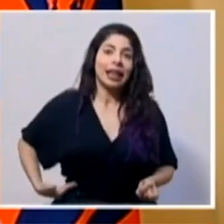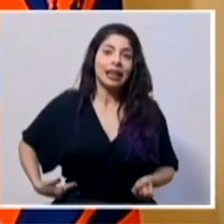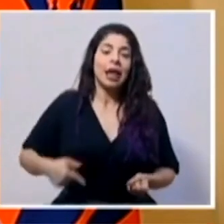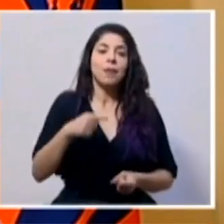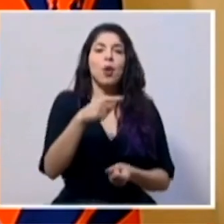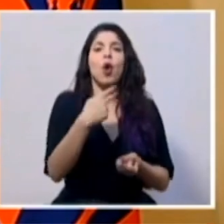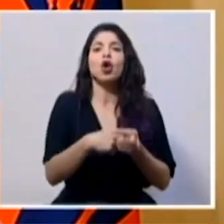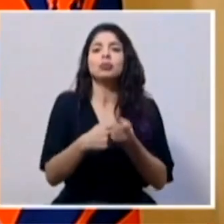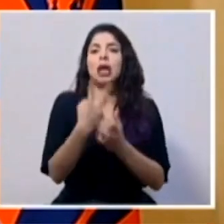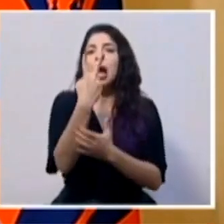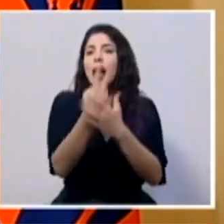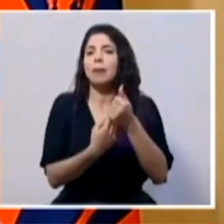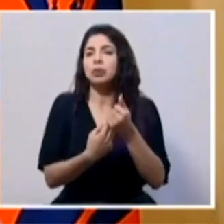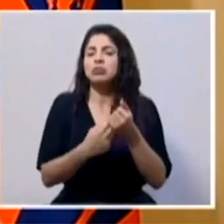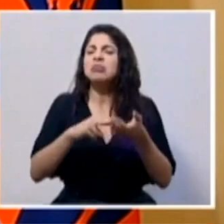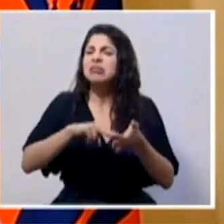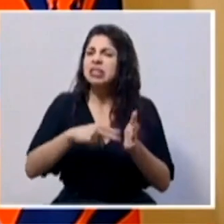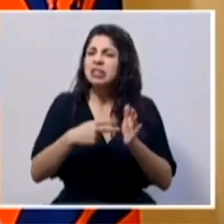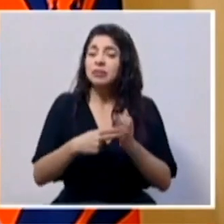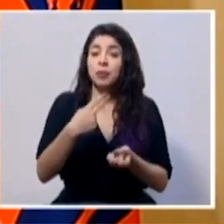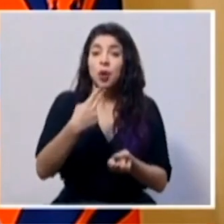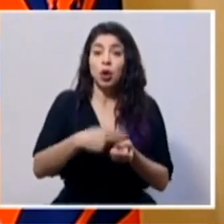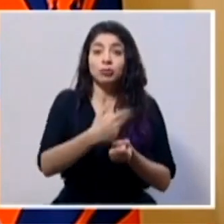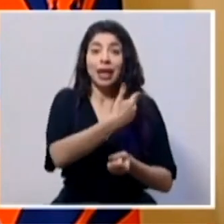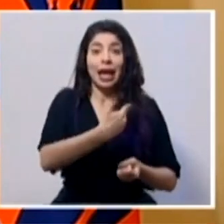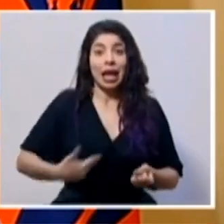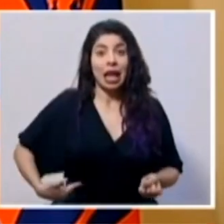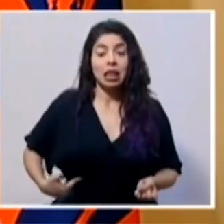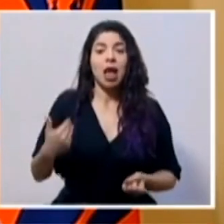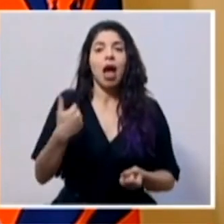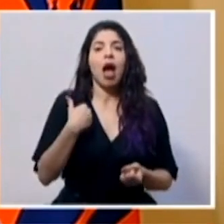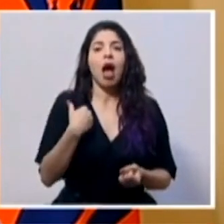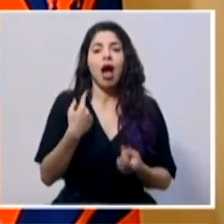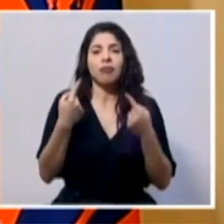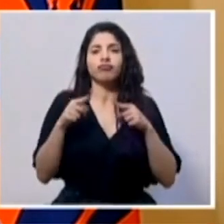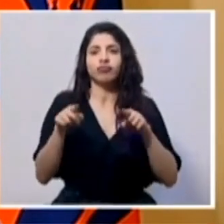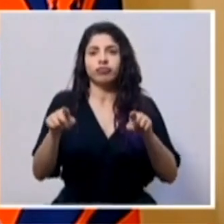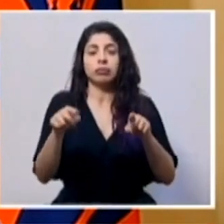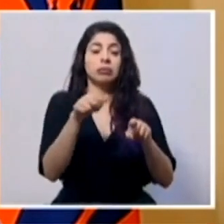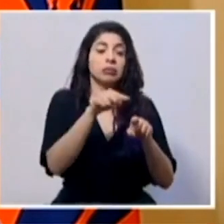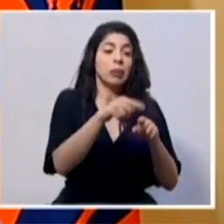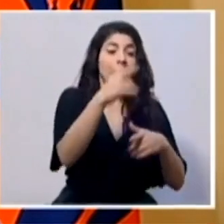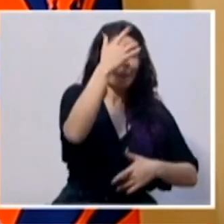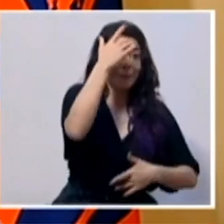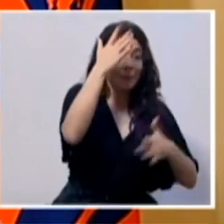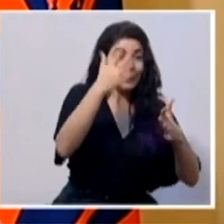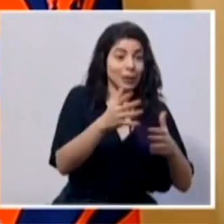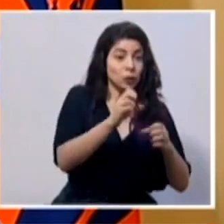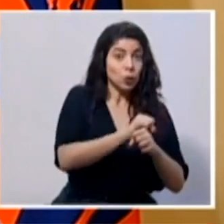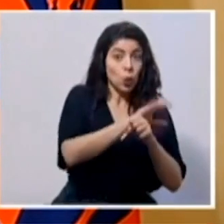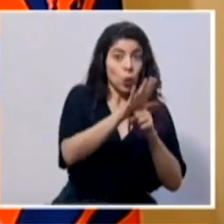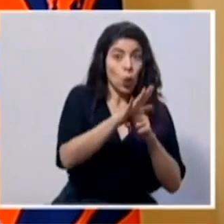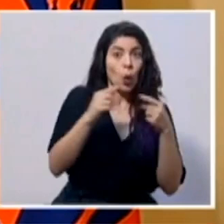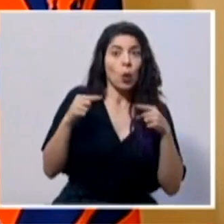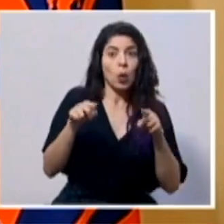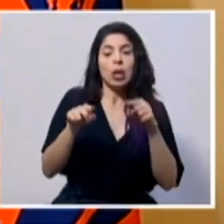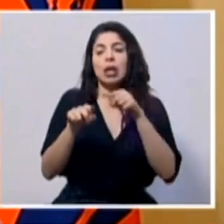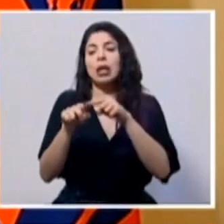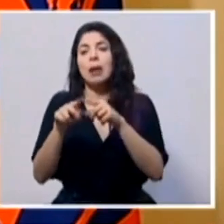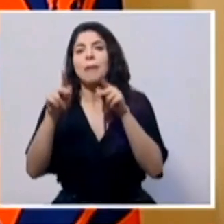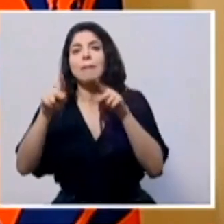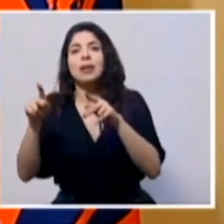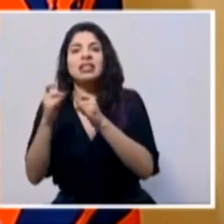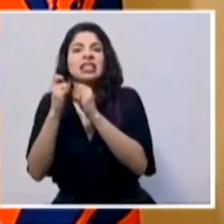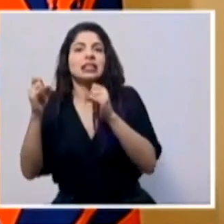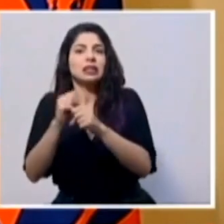dual. ¿Qué quiere decir eso? Que el Hospital de Heredia va a atender pacientes con COVID y pacientes sin COVID que